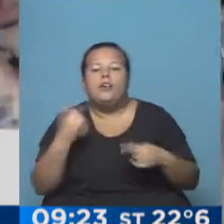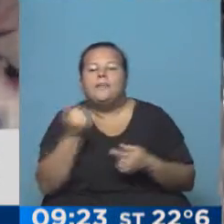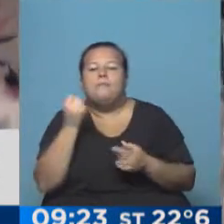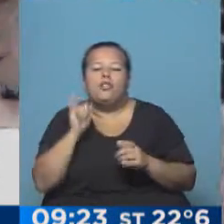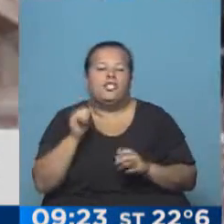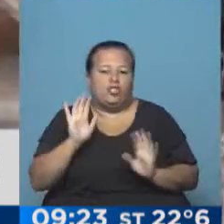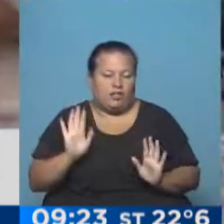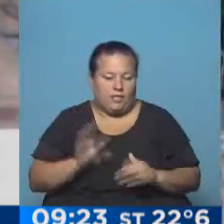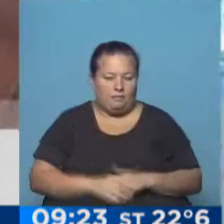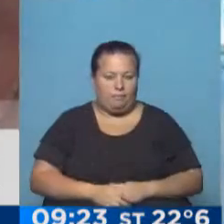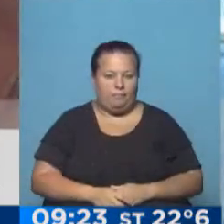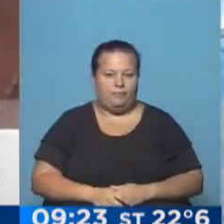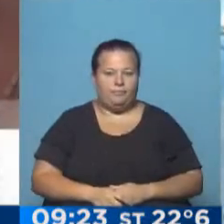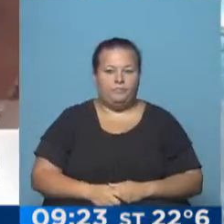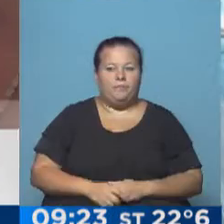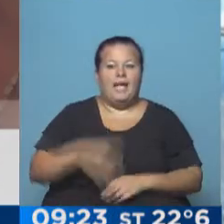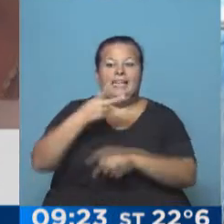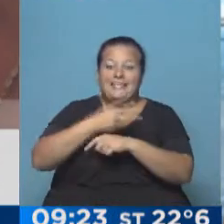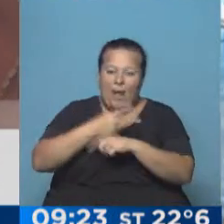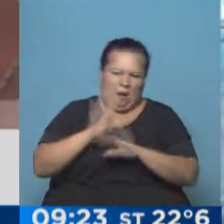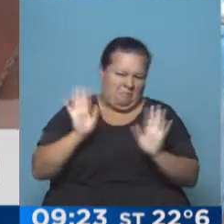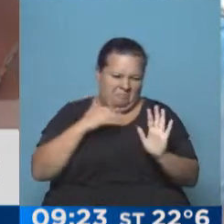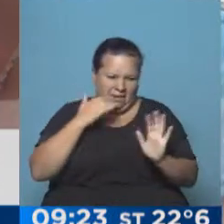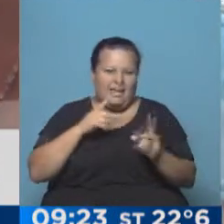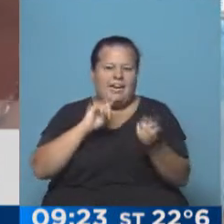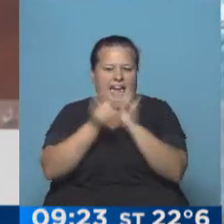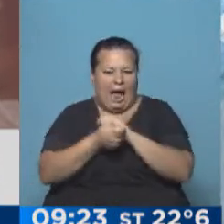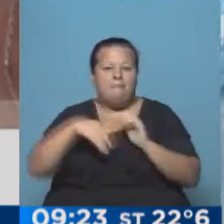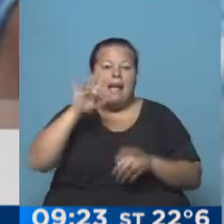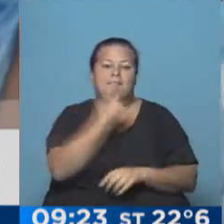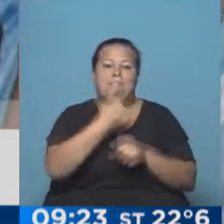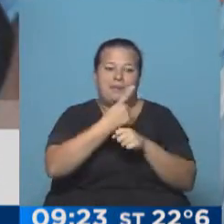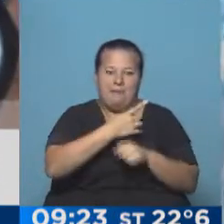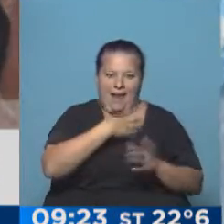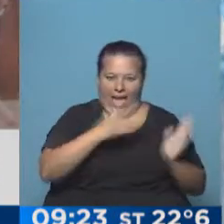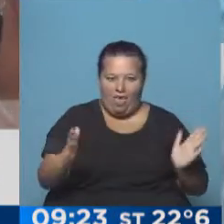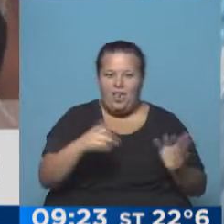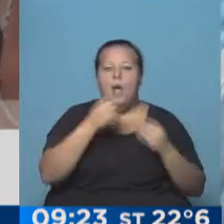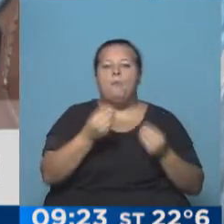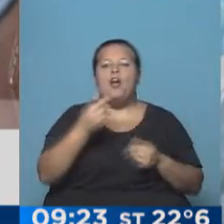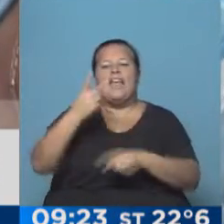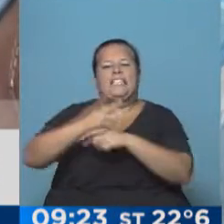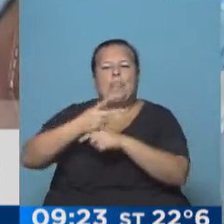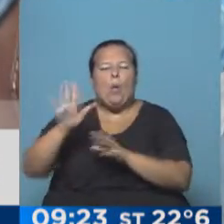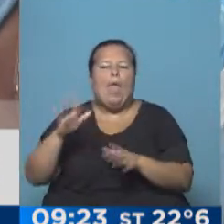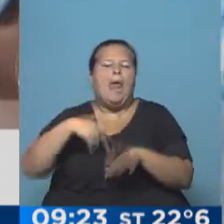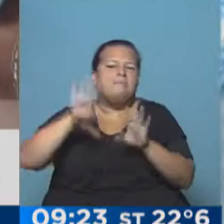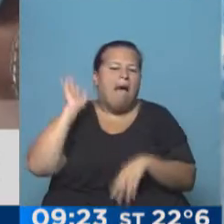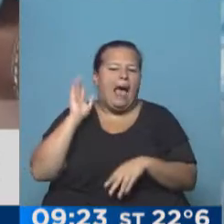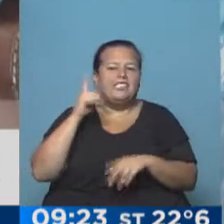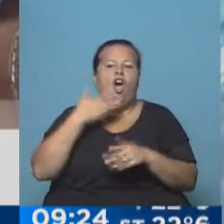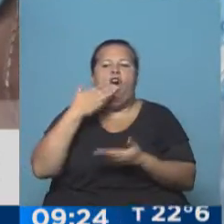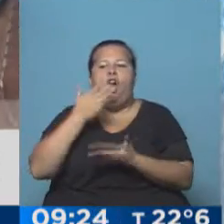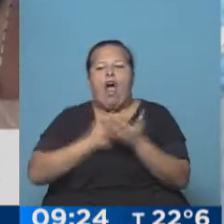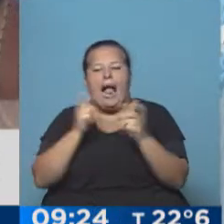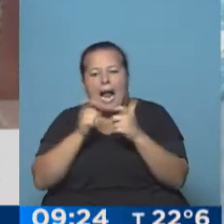inevitable. En secundaria no tanto, se renueva más en primaria en realidad, porque en secundaria sobre todo son hojas